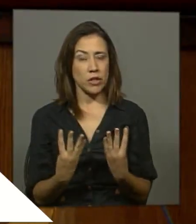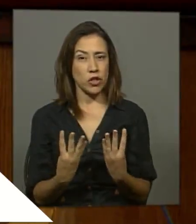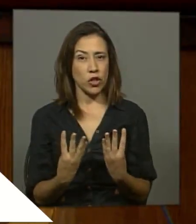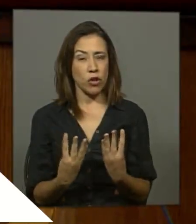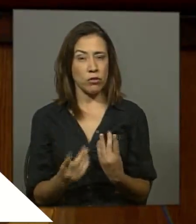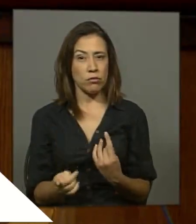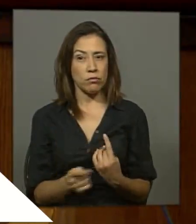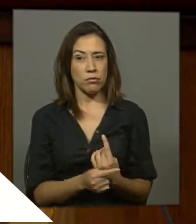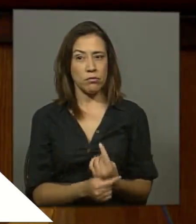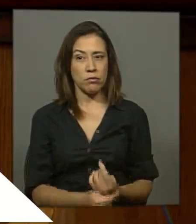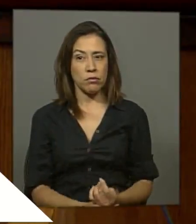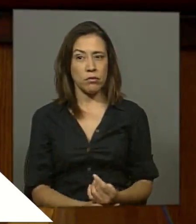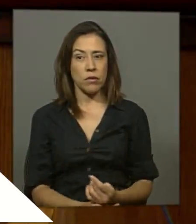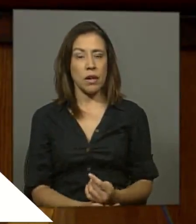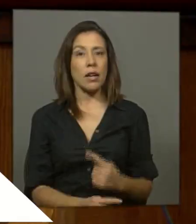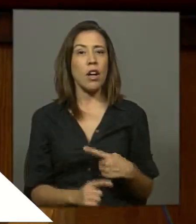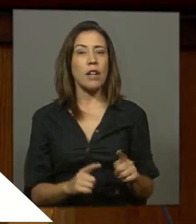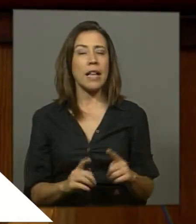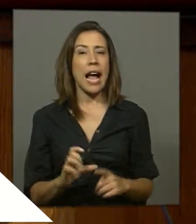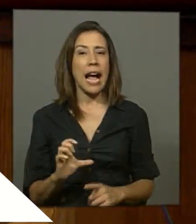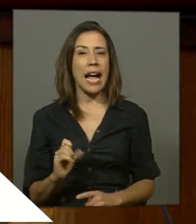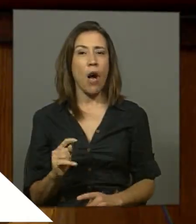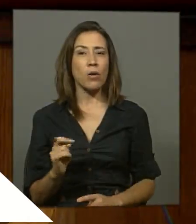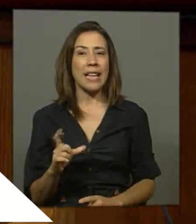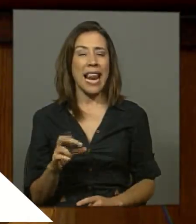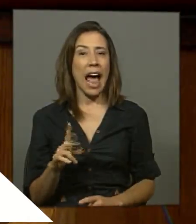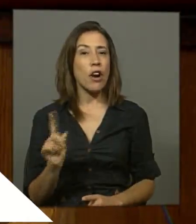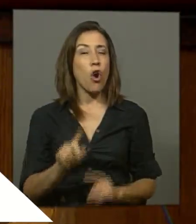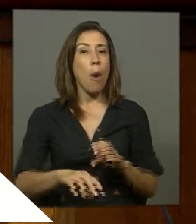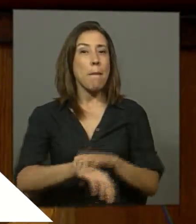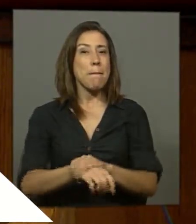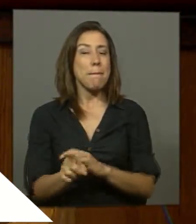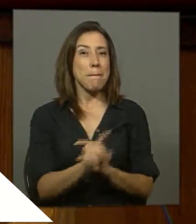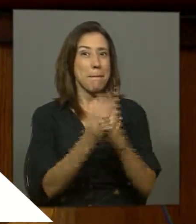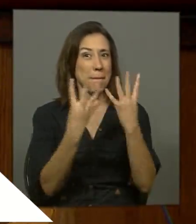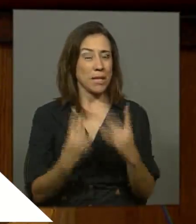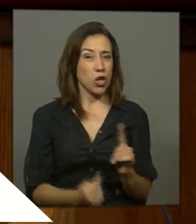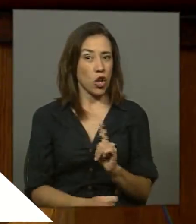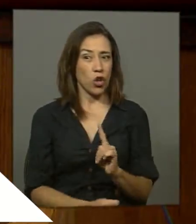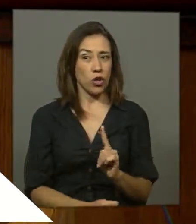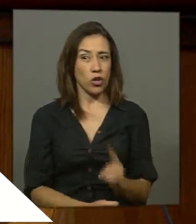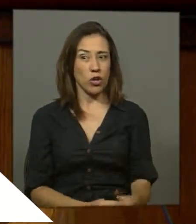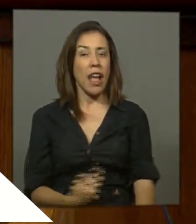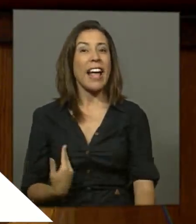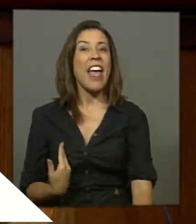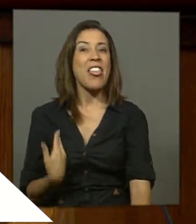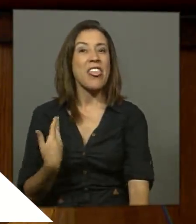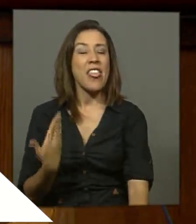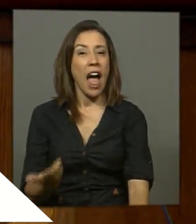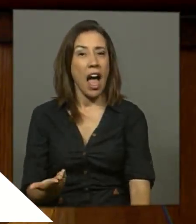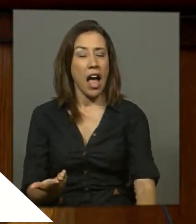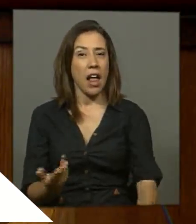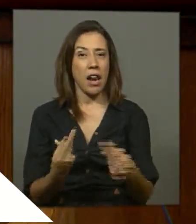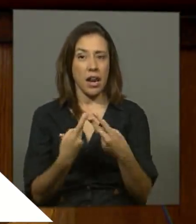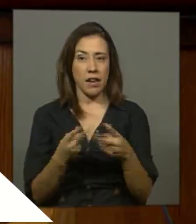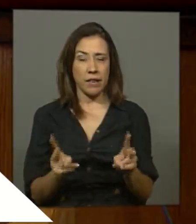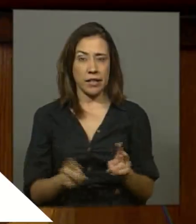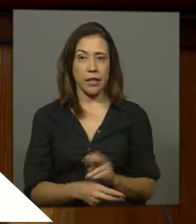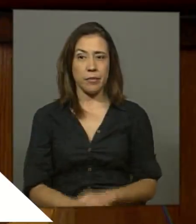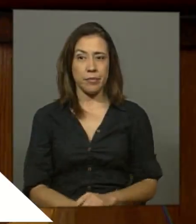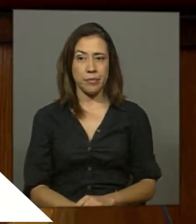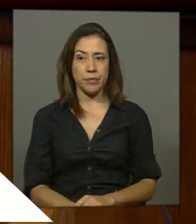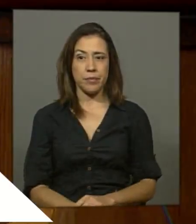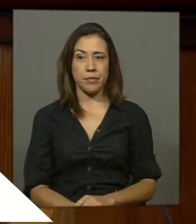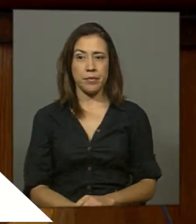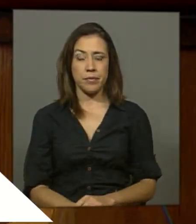libertad y cautelares que no privan de la libertad que dan que dan libertad Pues